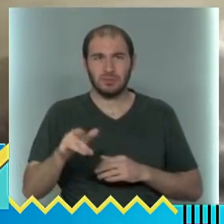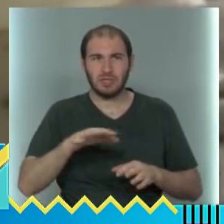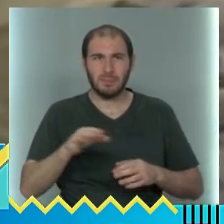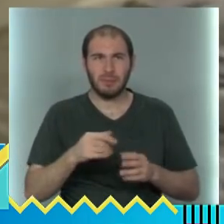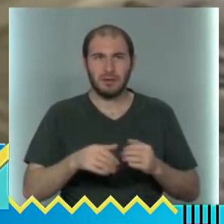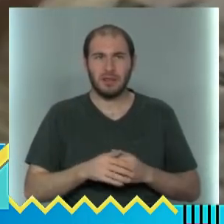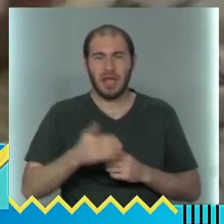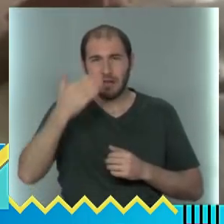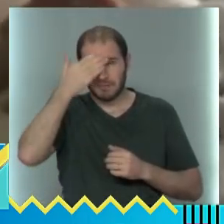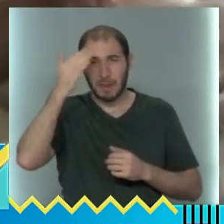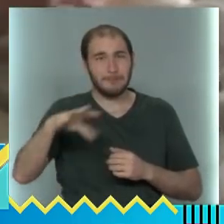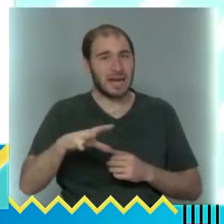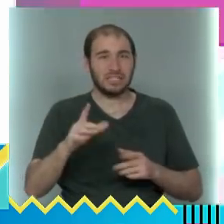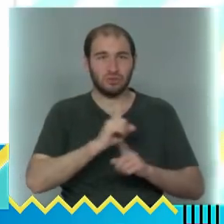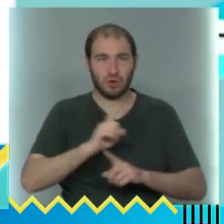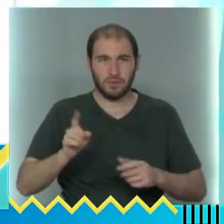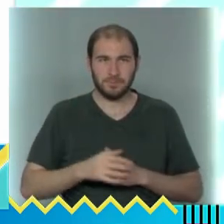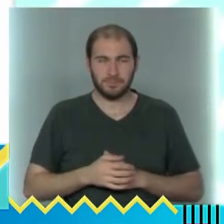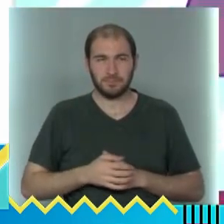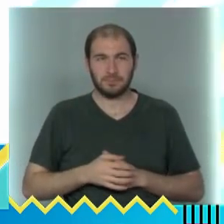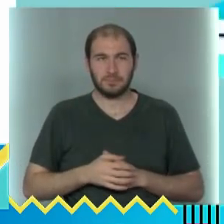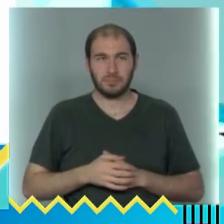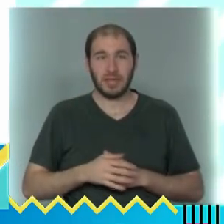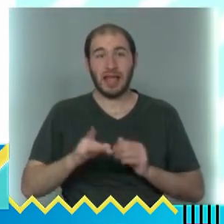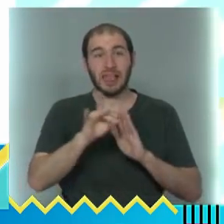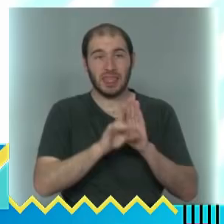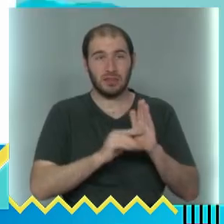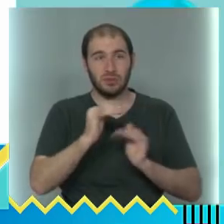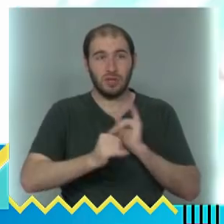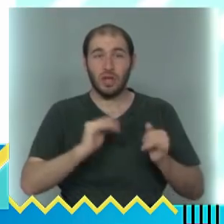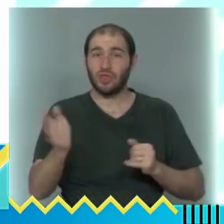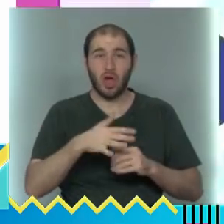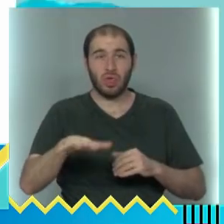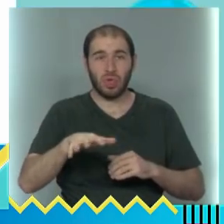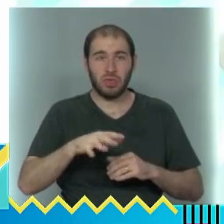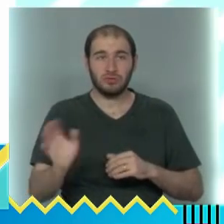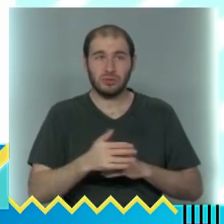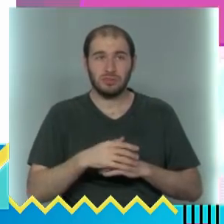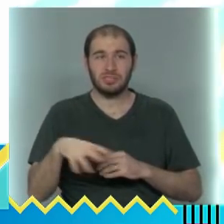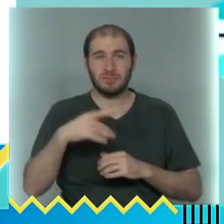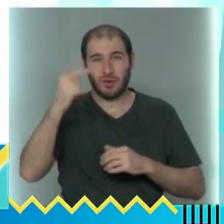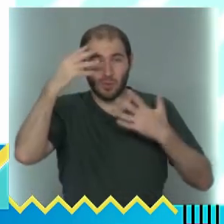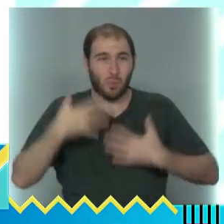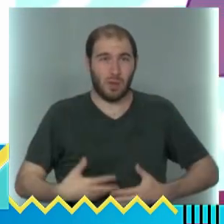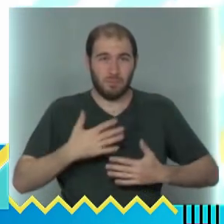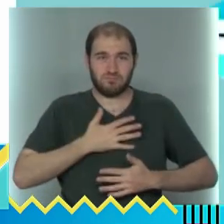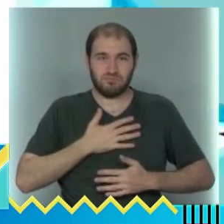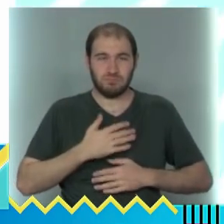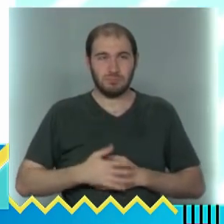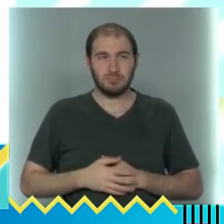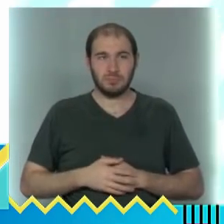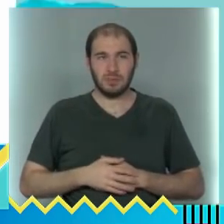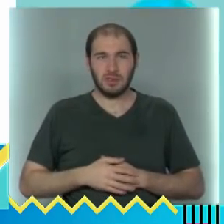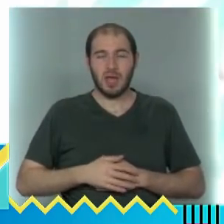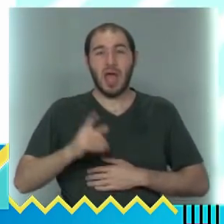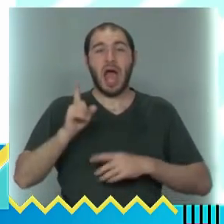temblar que no la enfermedad de Parkinson. De hecho, como dato, todos tenemos temblor. Es un temblor fisiológico. Y hay